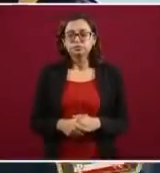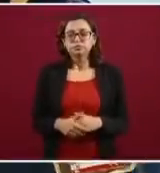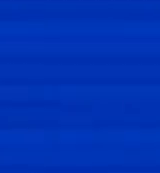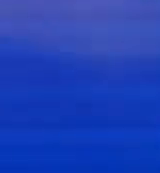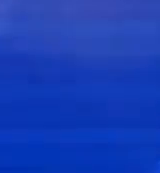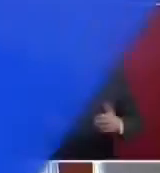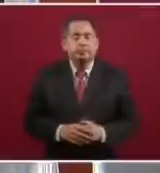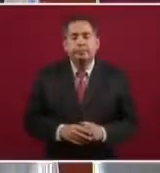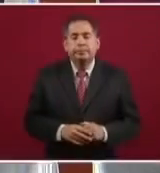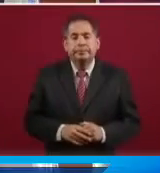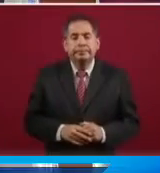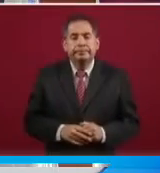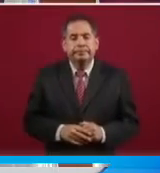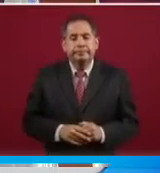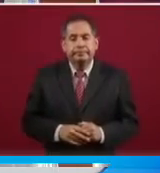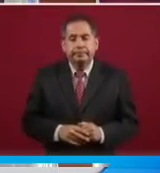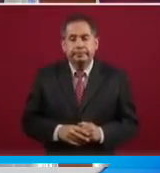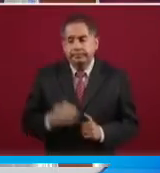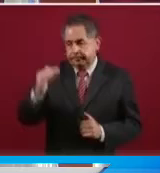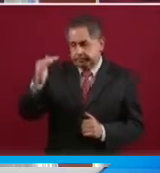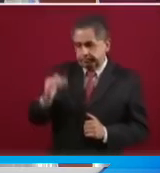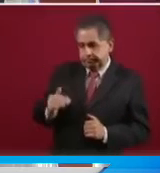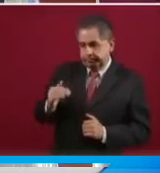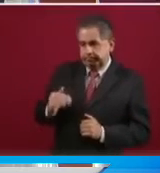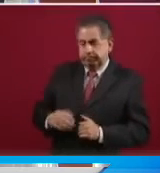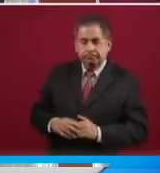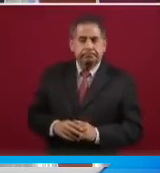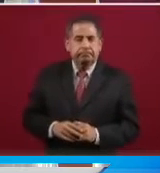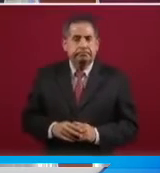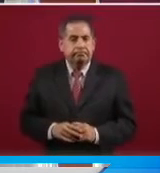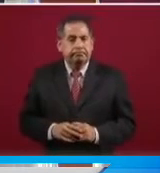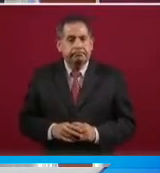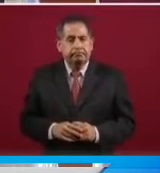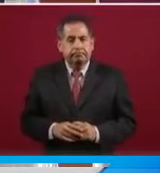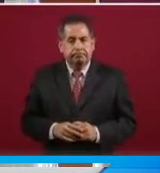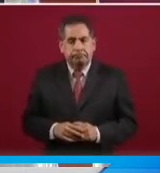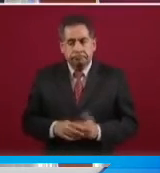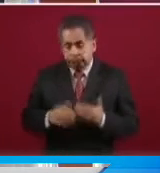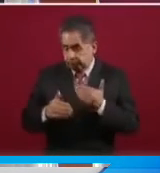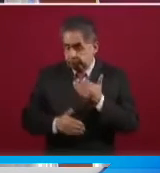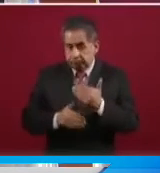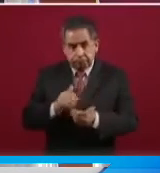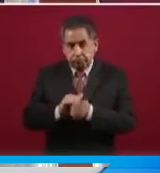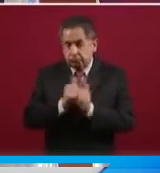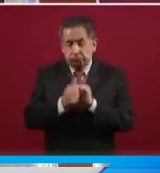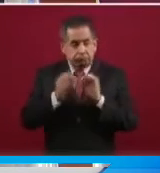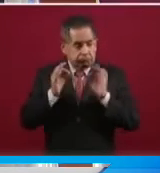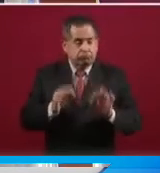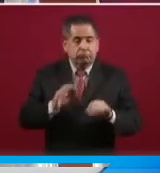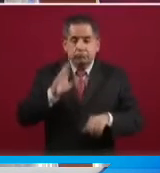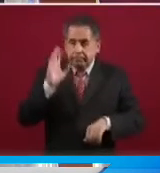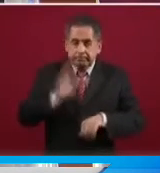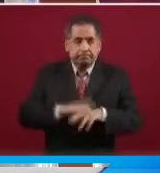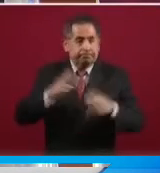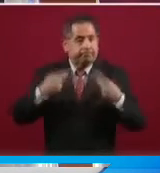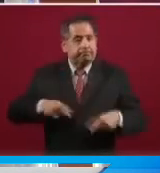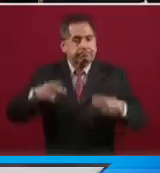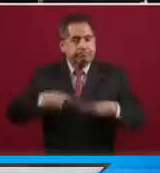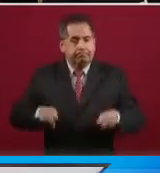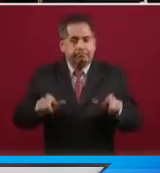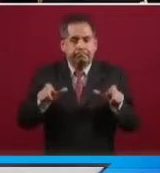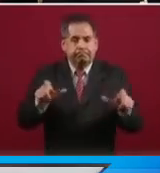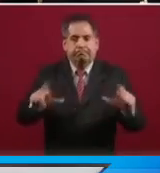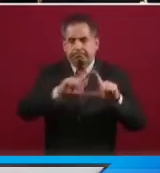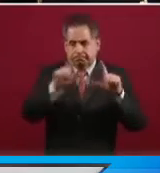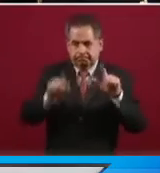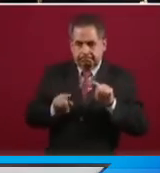enfrentamientos. Guardia Nacional. Luis Rodríguez Bucio, quien es el coordinador de la Guardia Nacional, anuncia que se tendrá un titular